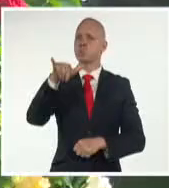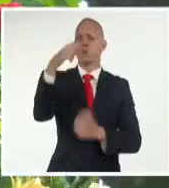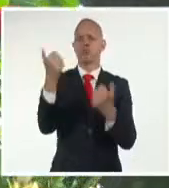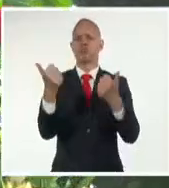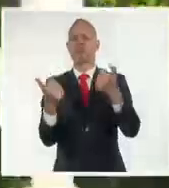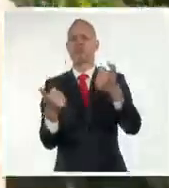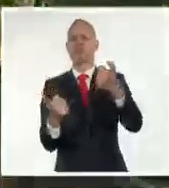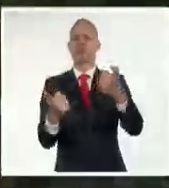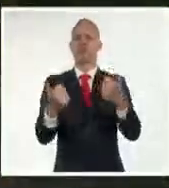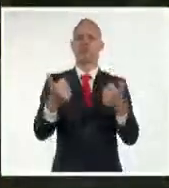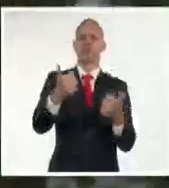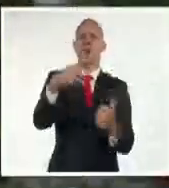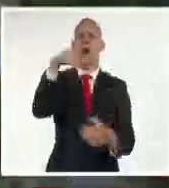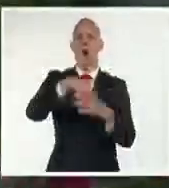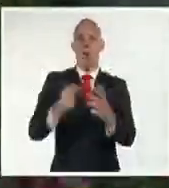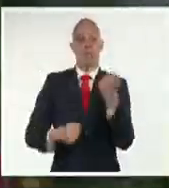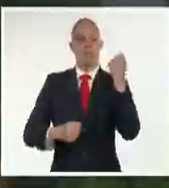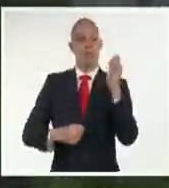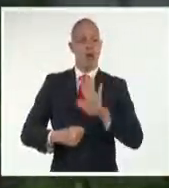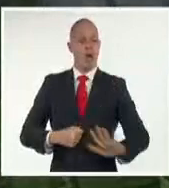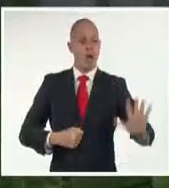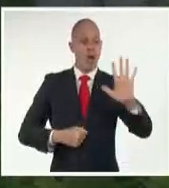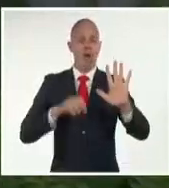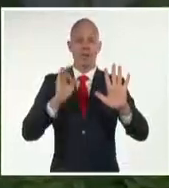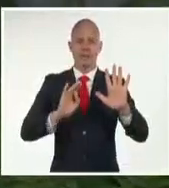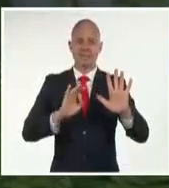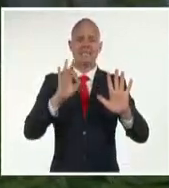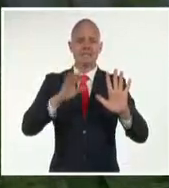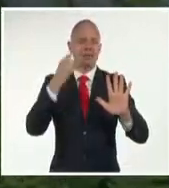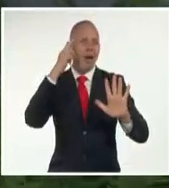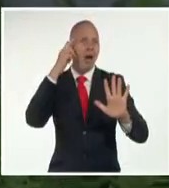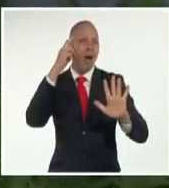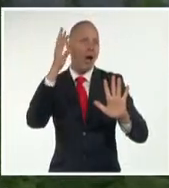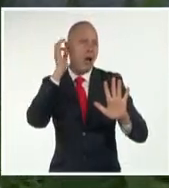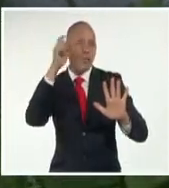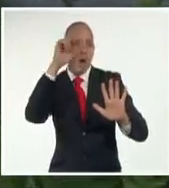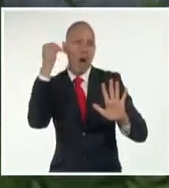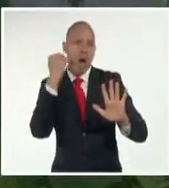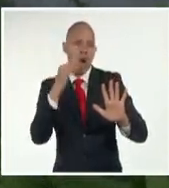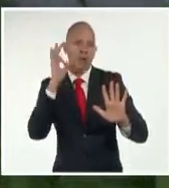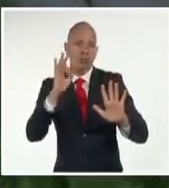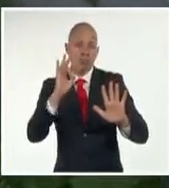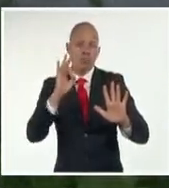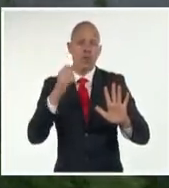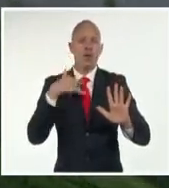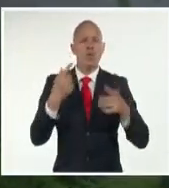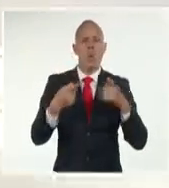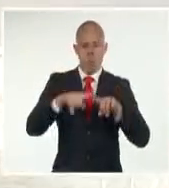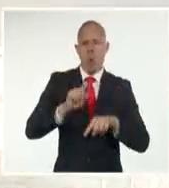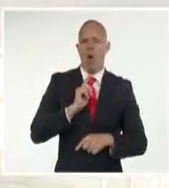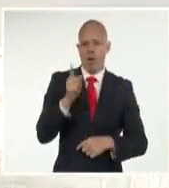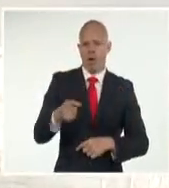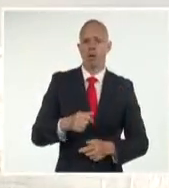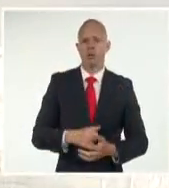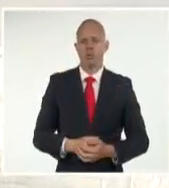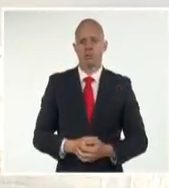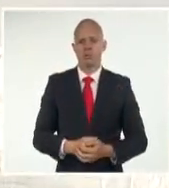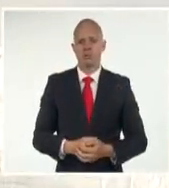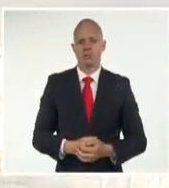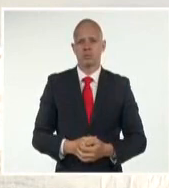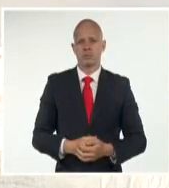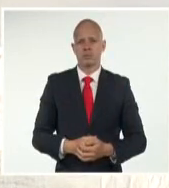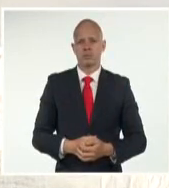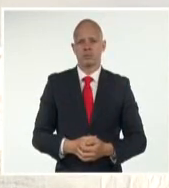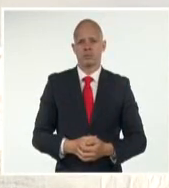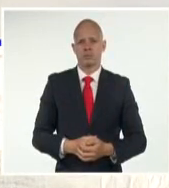Ejército Oriental, quien tiene en las elecciones de Vilma una inspiración para emprender batallas presentes. Yo creo que tomando